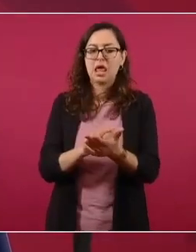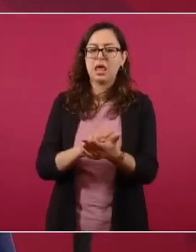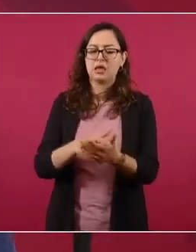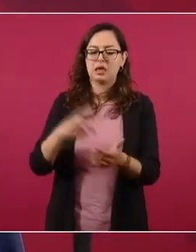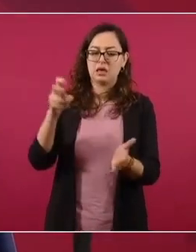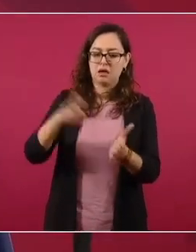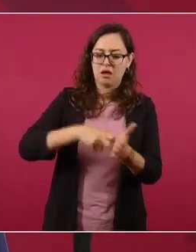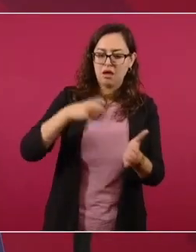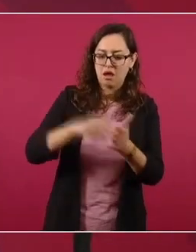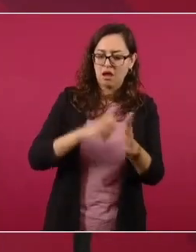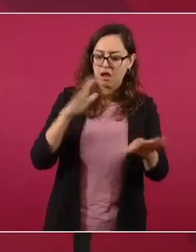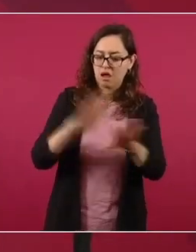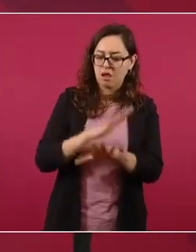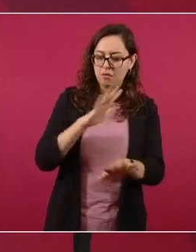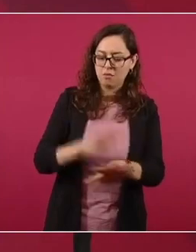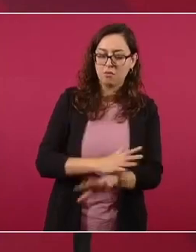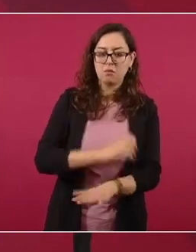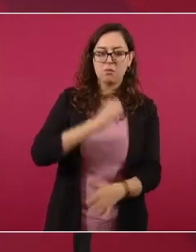¿Qué tiene